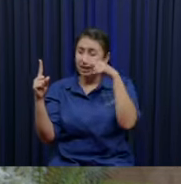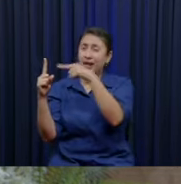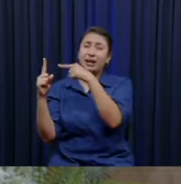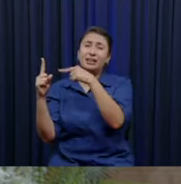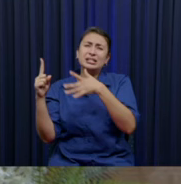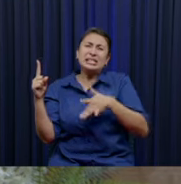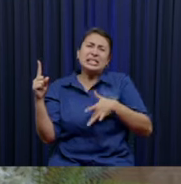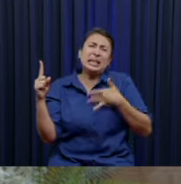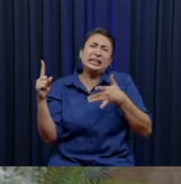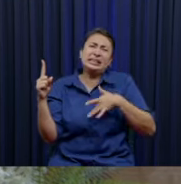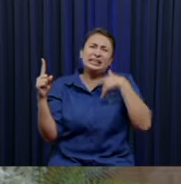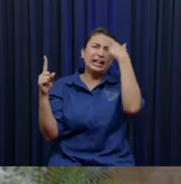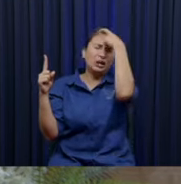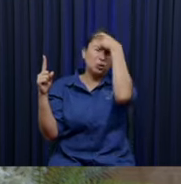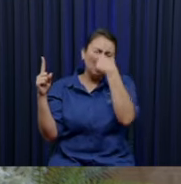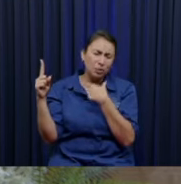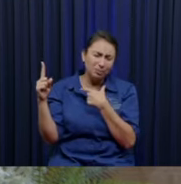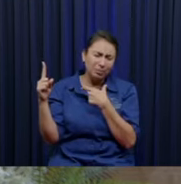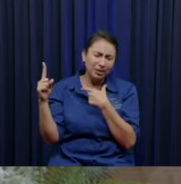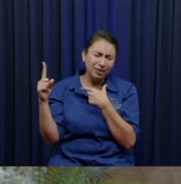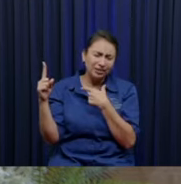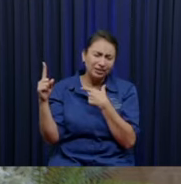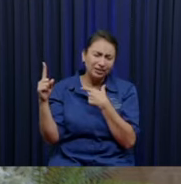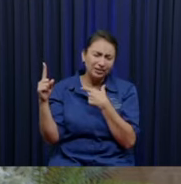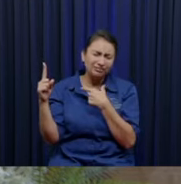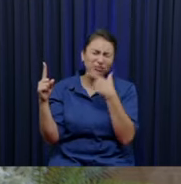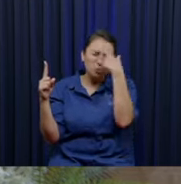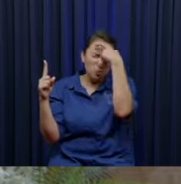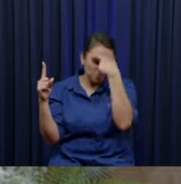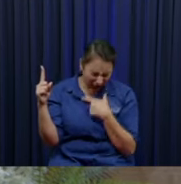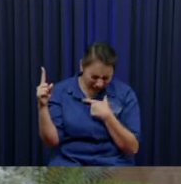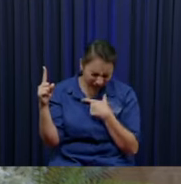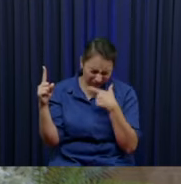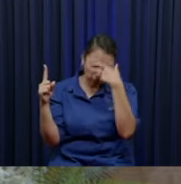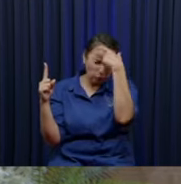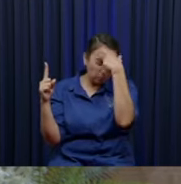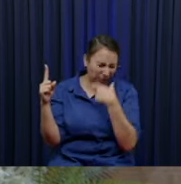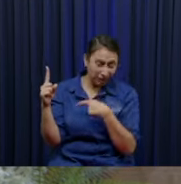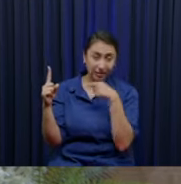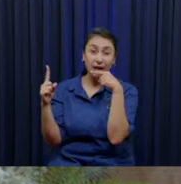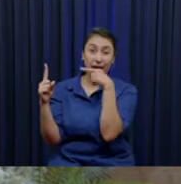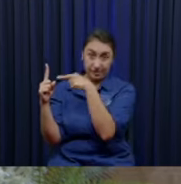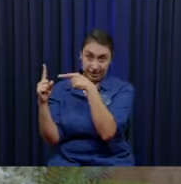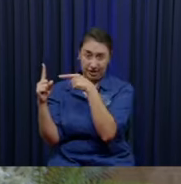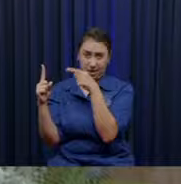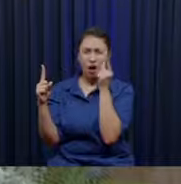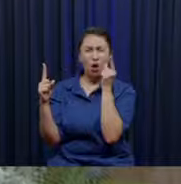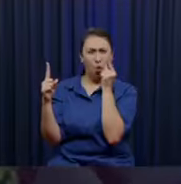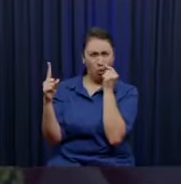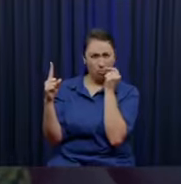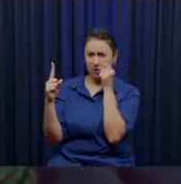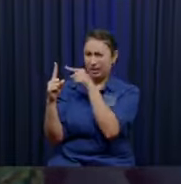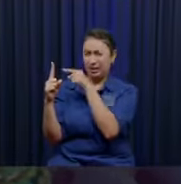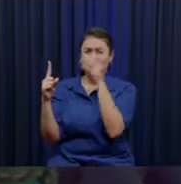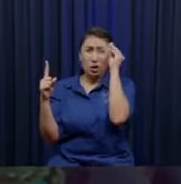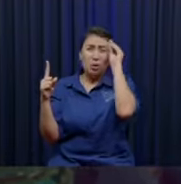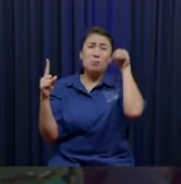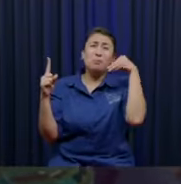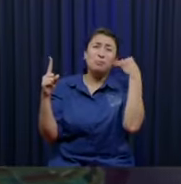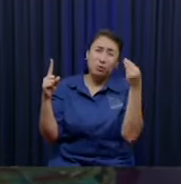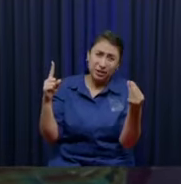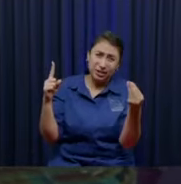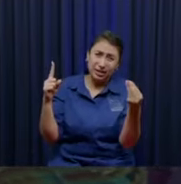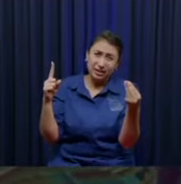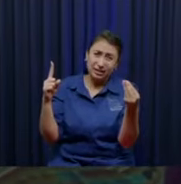Y de repente le resplandece la luz y él se sentía culpable por haberle hecho eso a